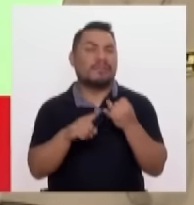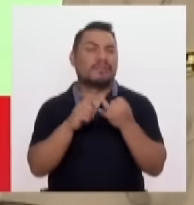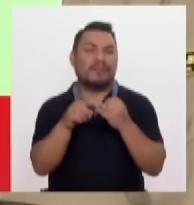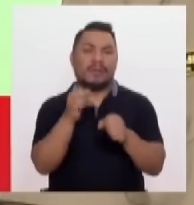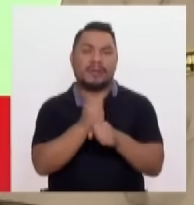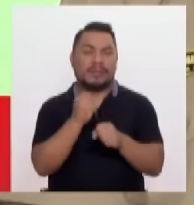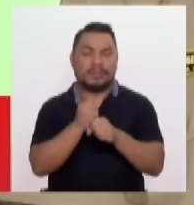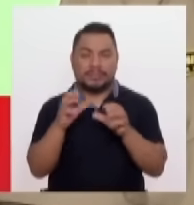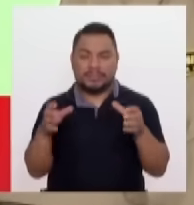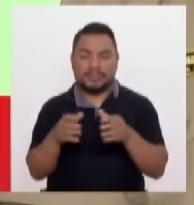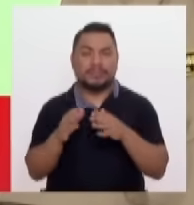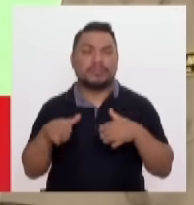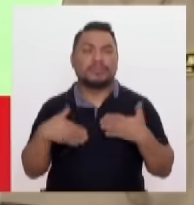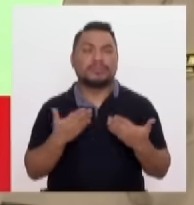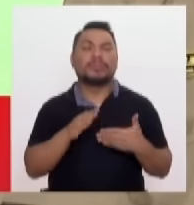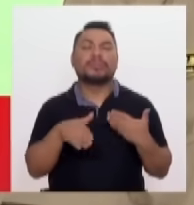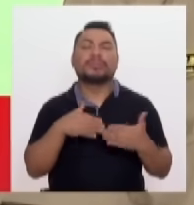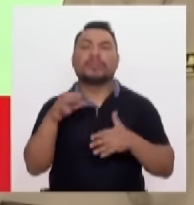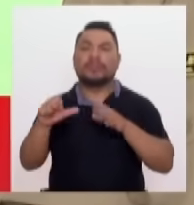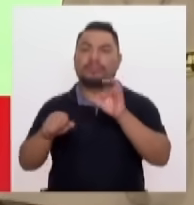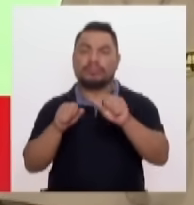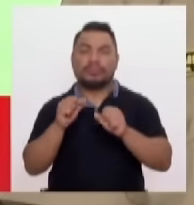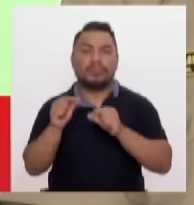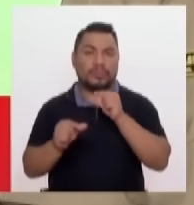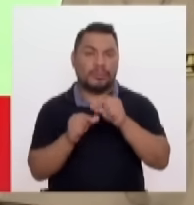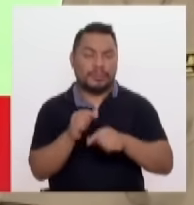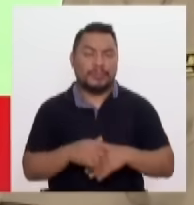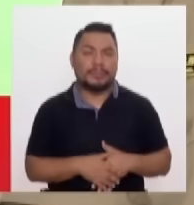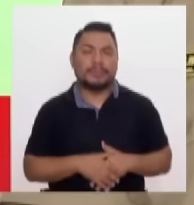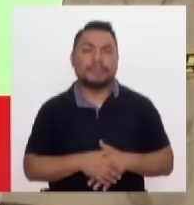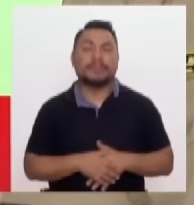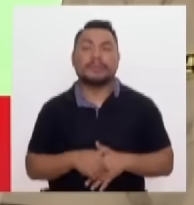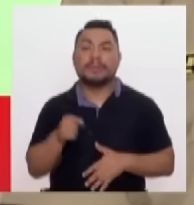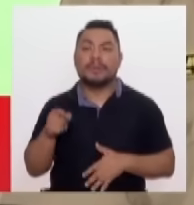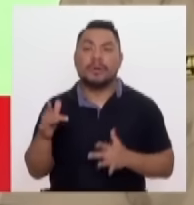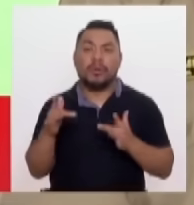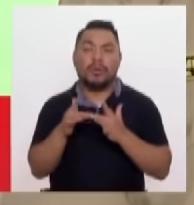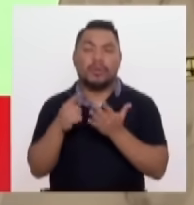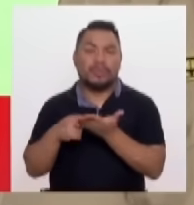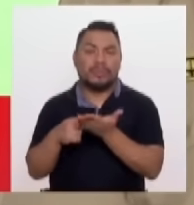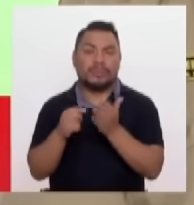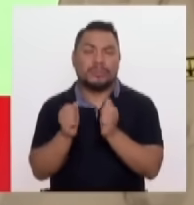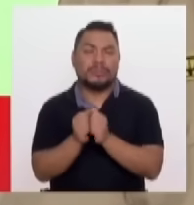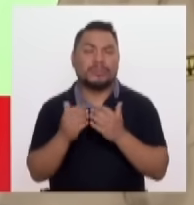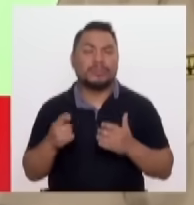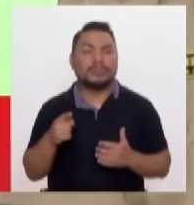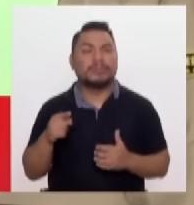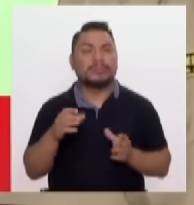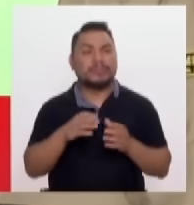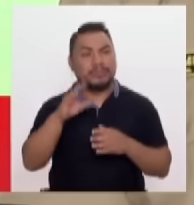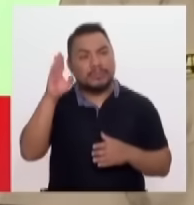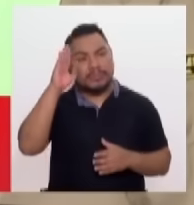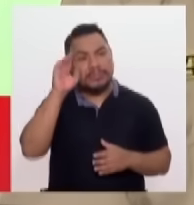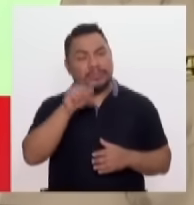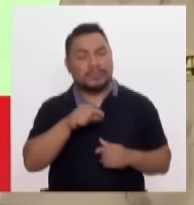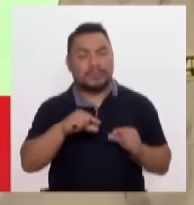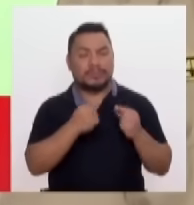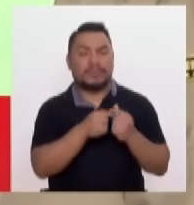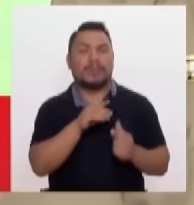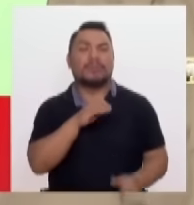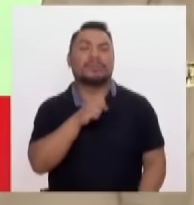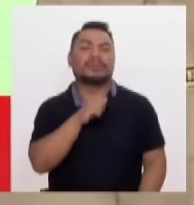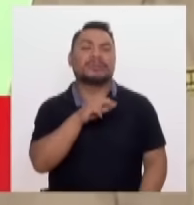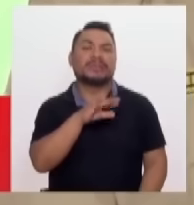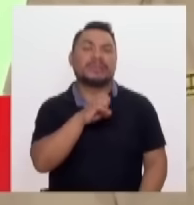diligencias para neutralizar una serie de ilícitos. Es así que en coordinación con nuestro par de Homicidios Buenos Aires se